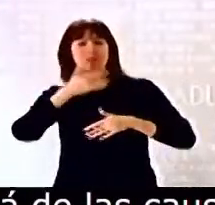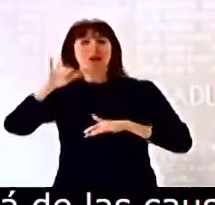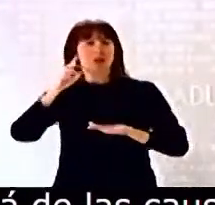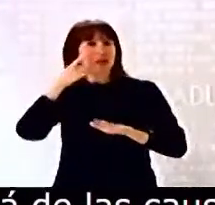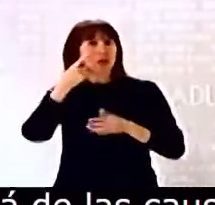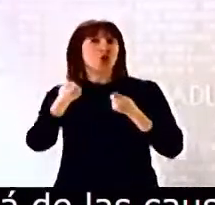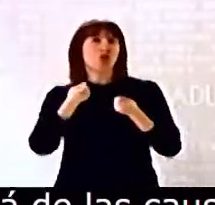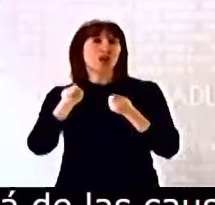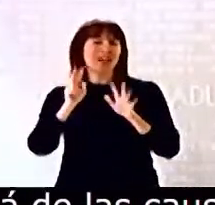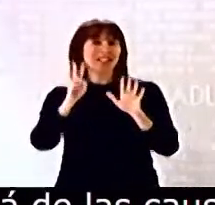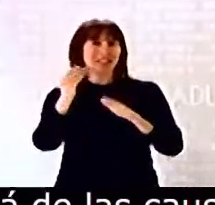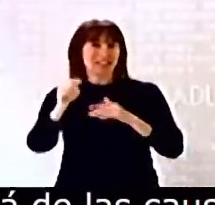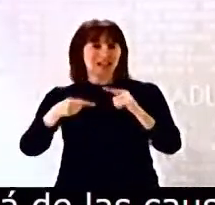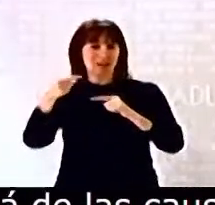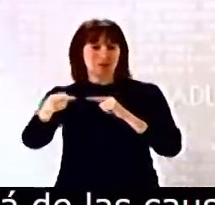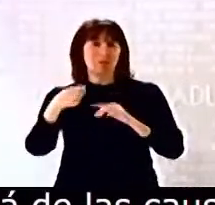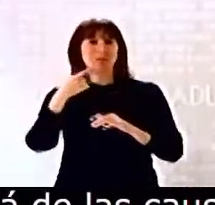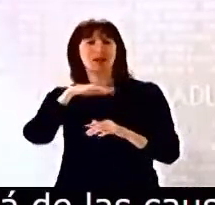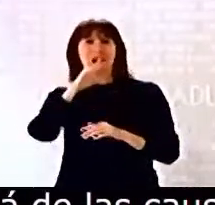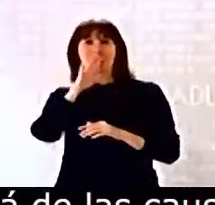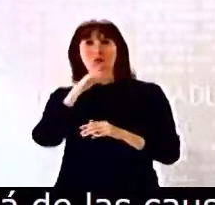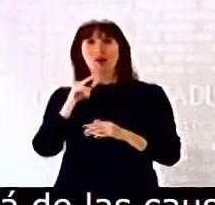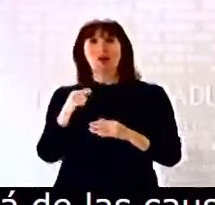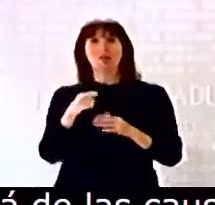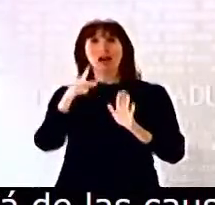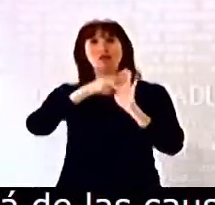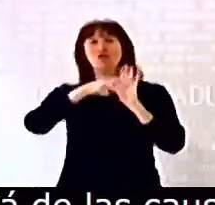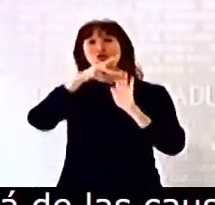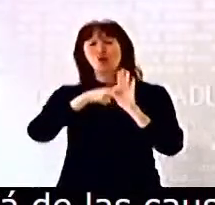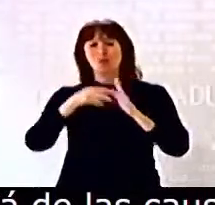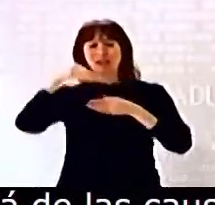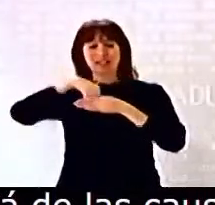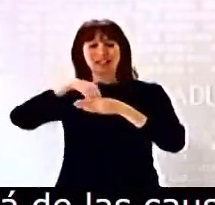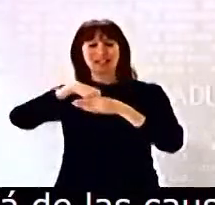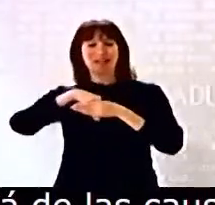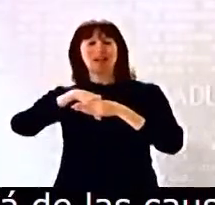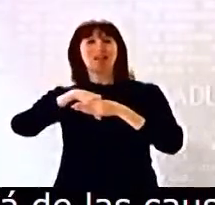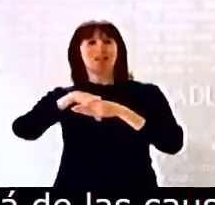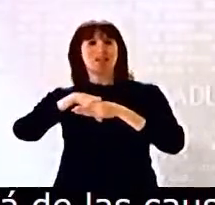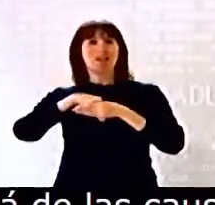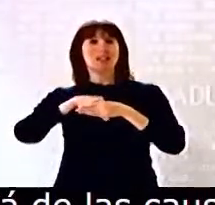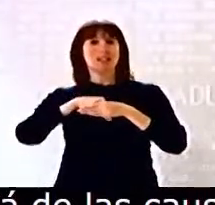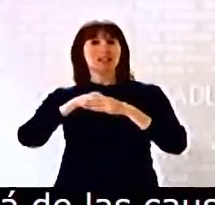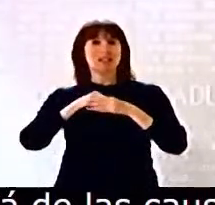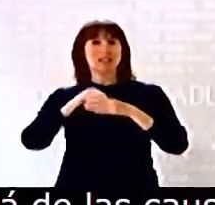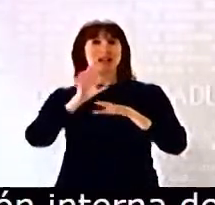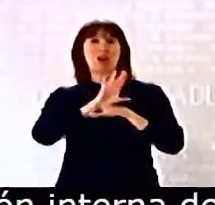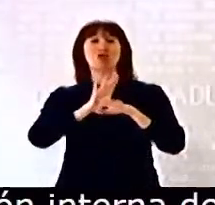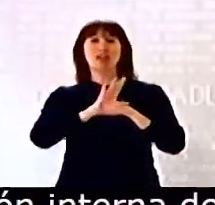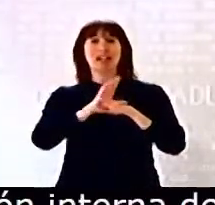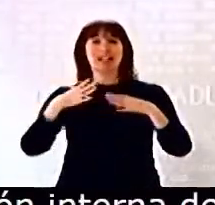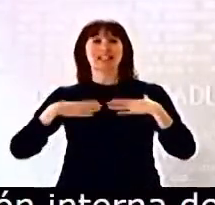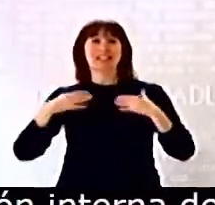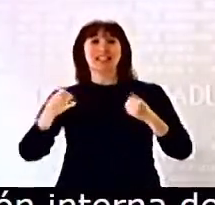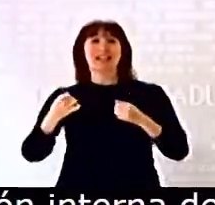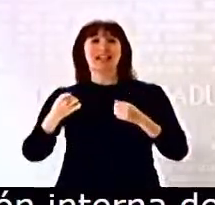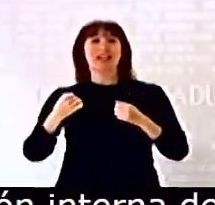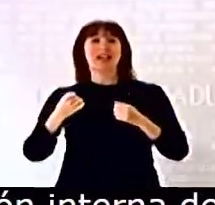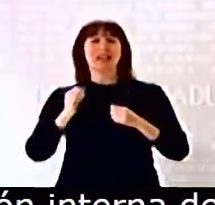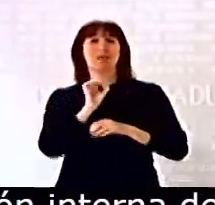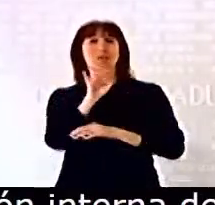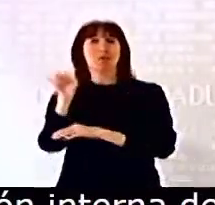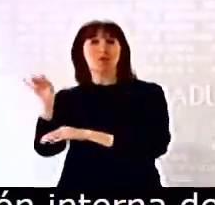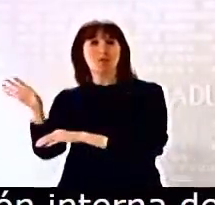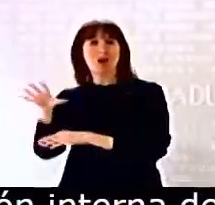Vamos a emitir una instrucción interna por parte de la Consejería de Sanidad dirigida a